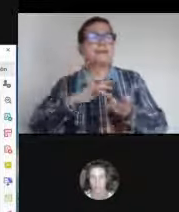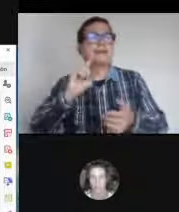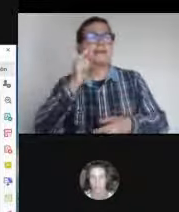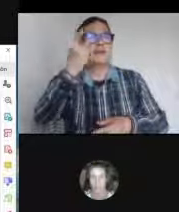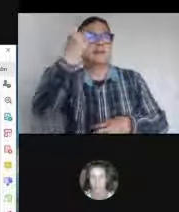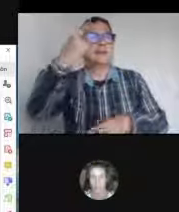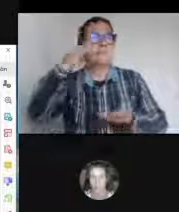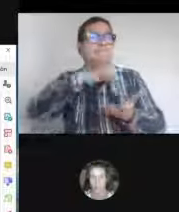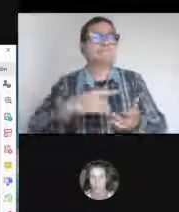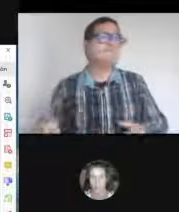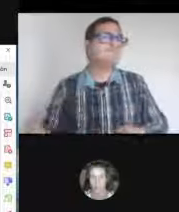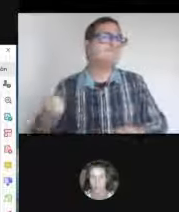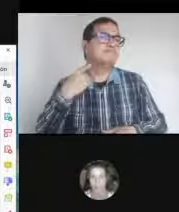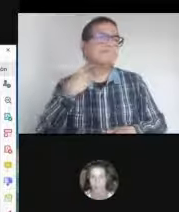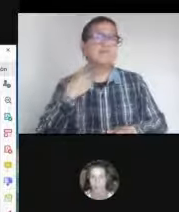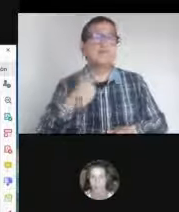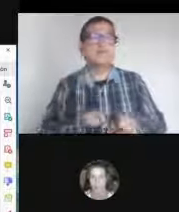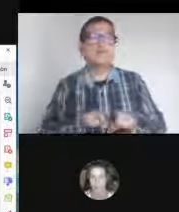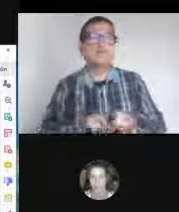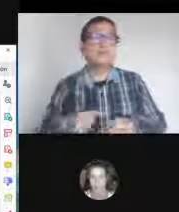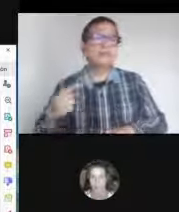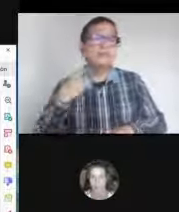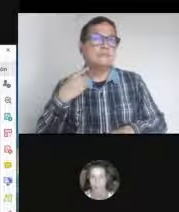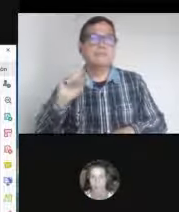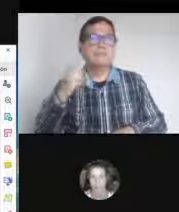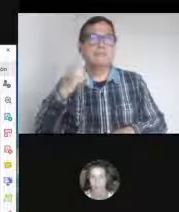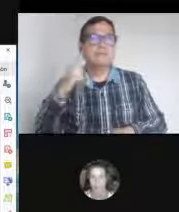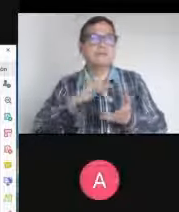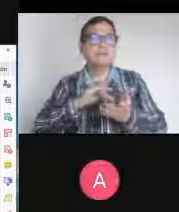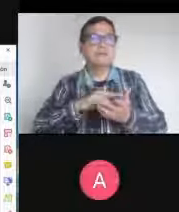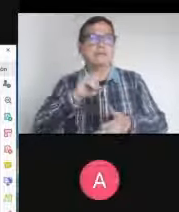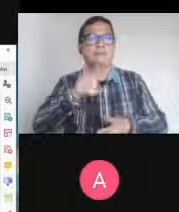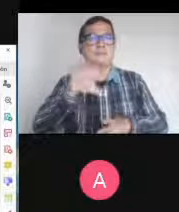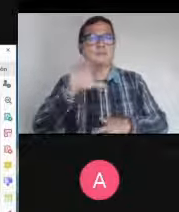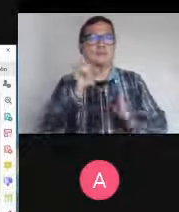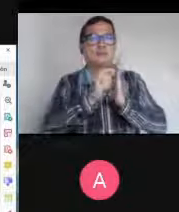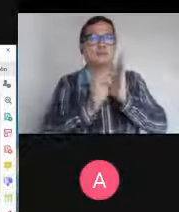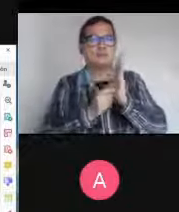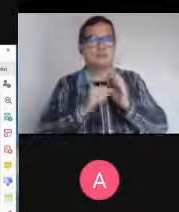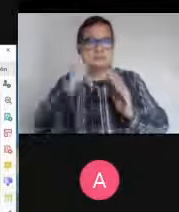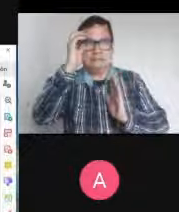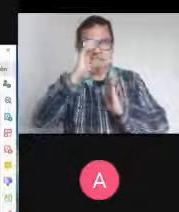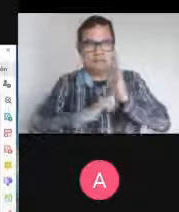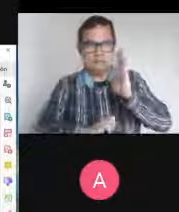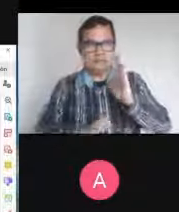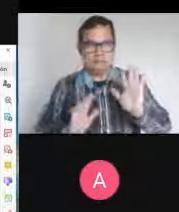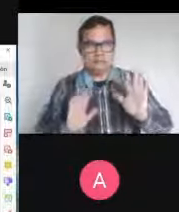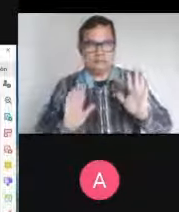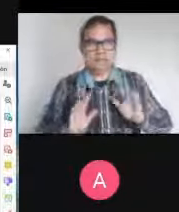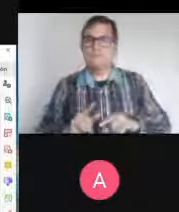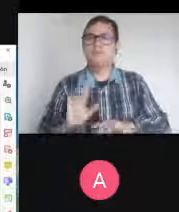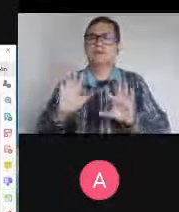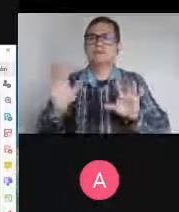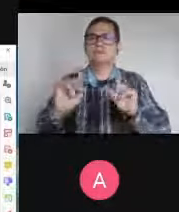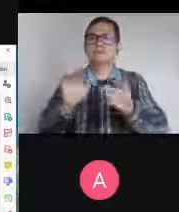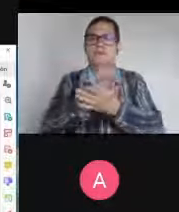entonces ya tengo 25 puntos menos, ¿correcto? No, no, señor. Ya ahorita miramos bien su